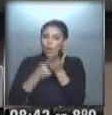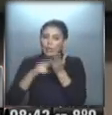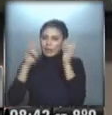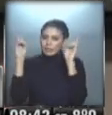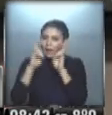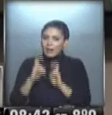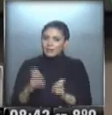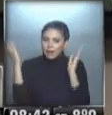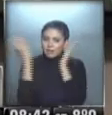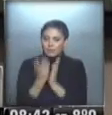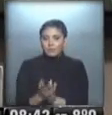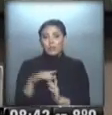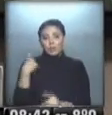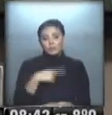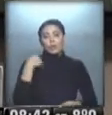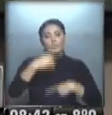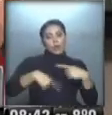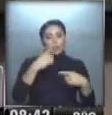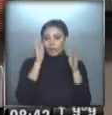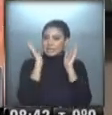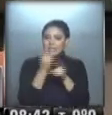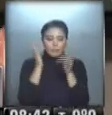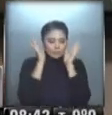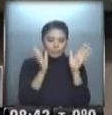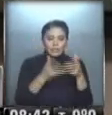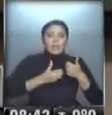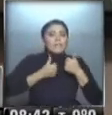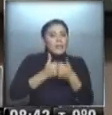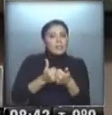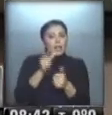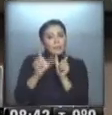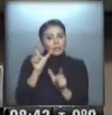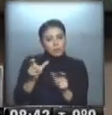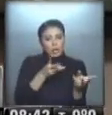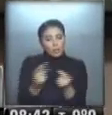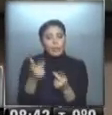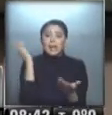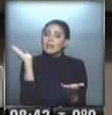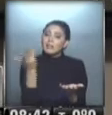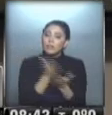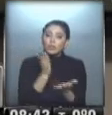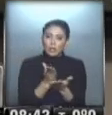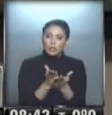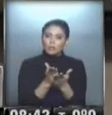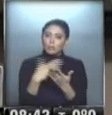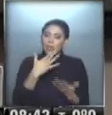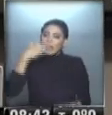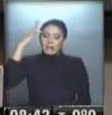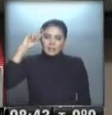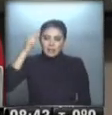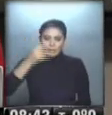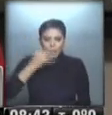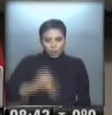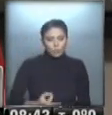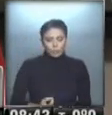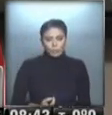seguimos avanzando siempre en esta misma línea defender a los consumidores y que los derechos les quepan a cada uno de ellos